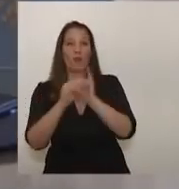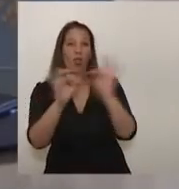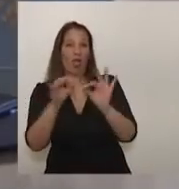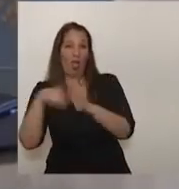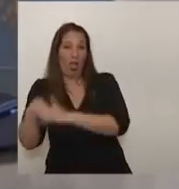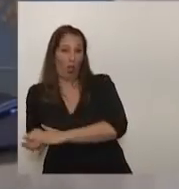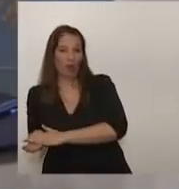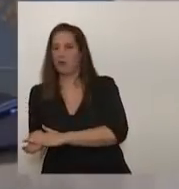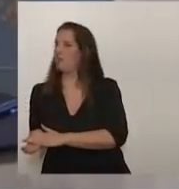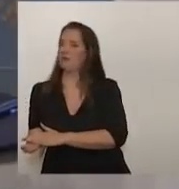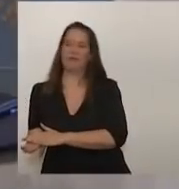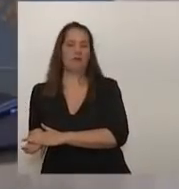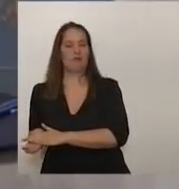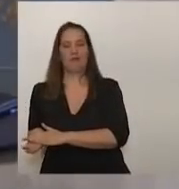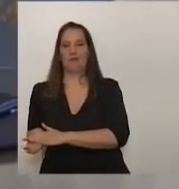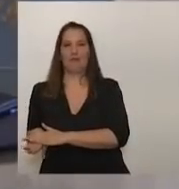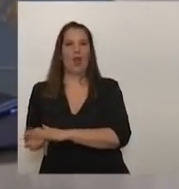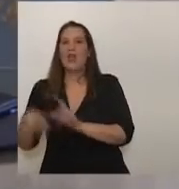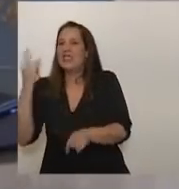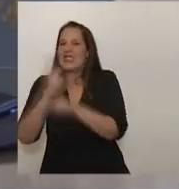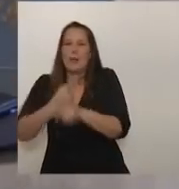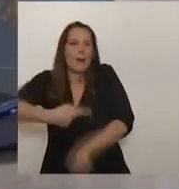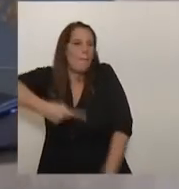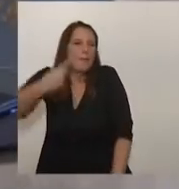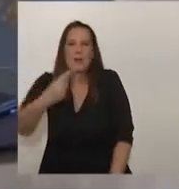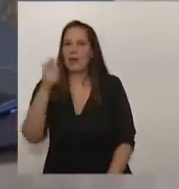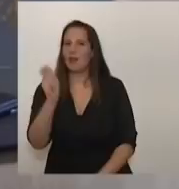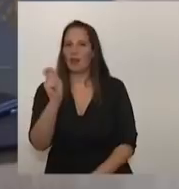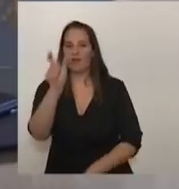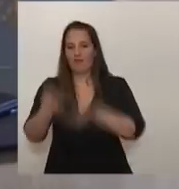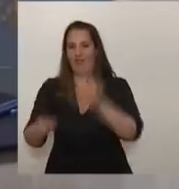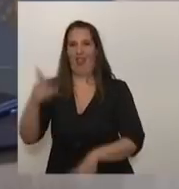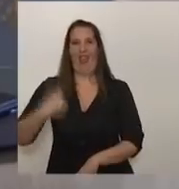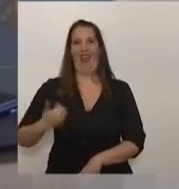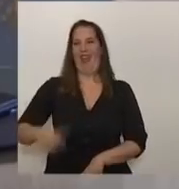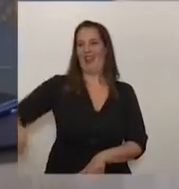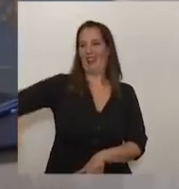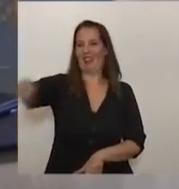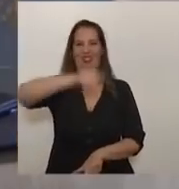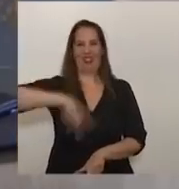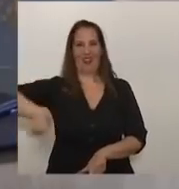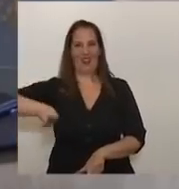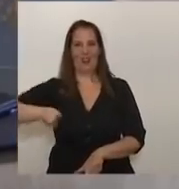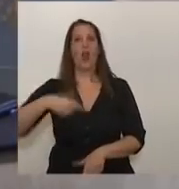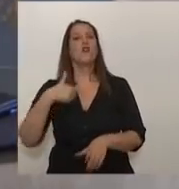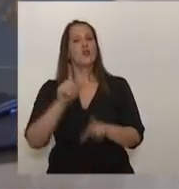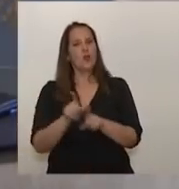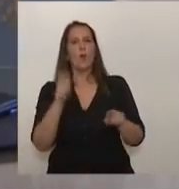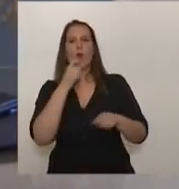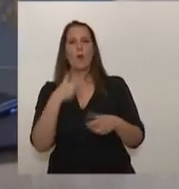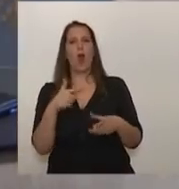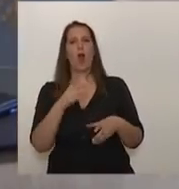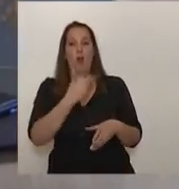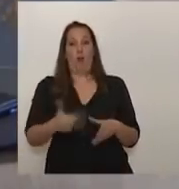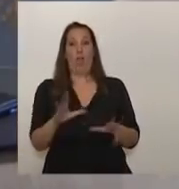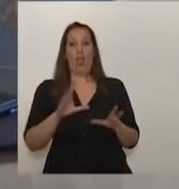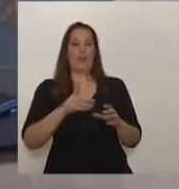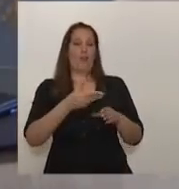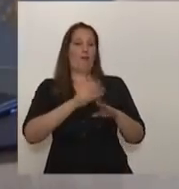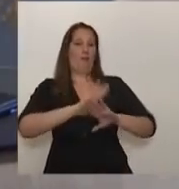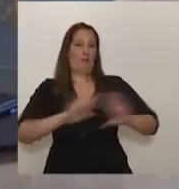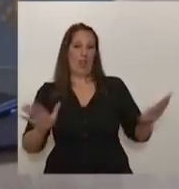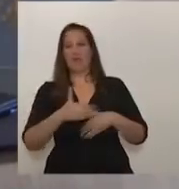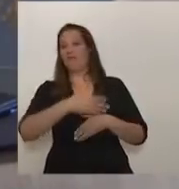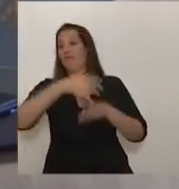Nada nunca puede estar por delante de los argentinos. Voy a seguir acompañándolos desde la oposición, siempre de